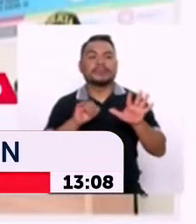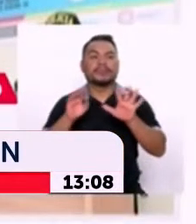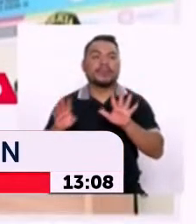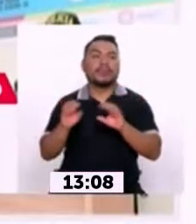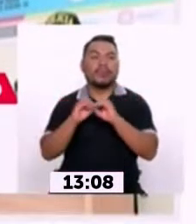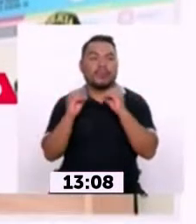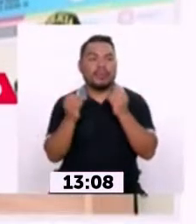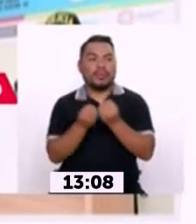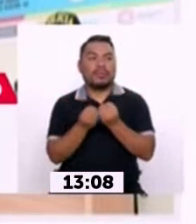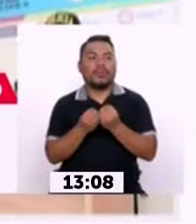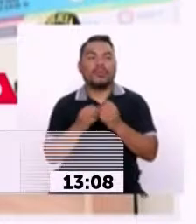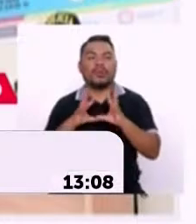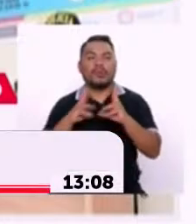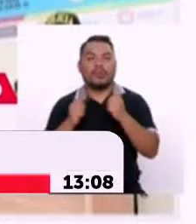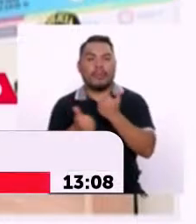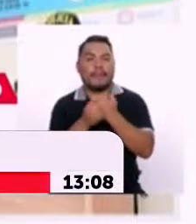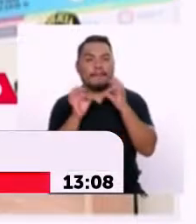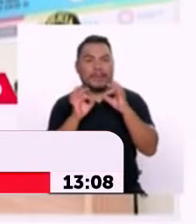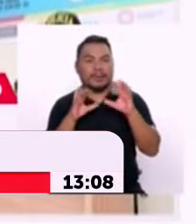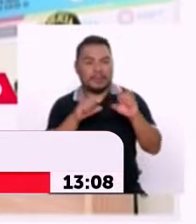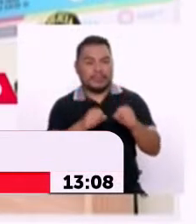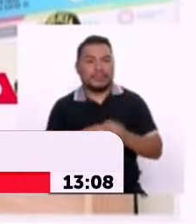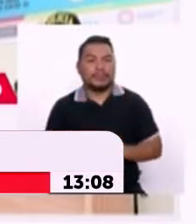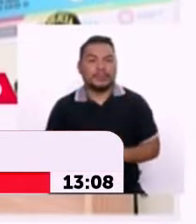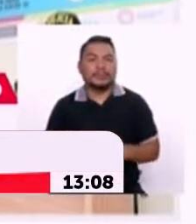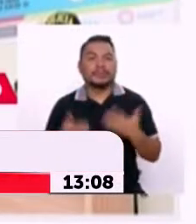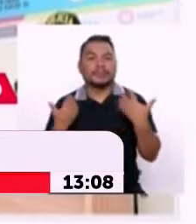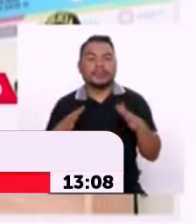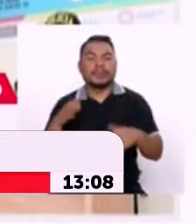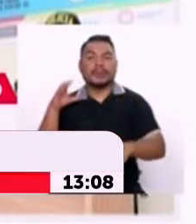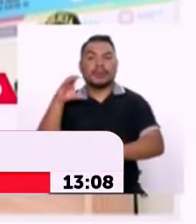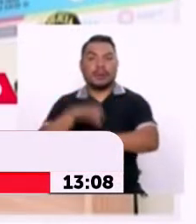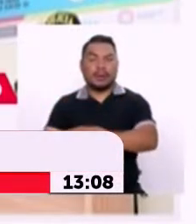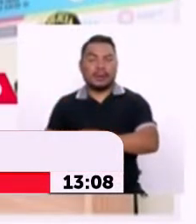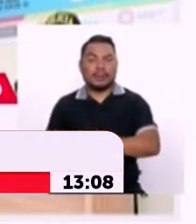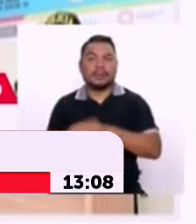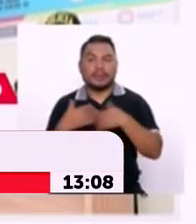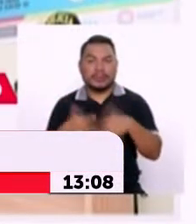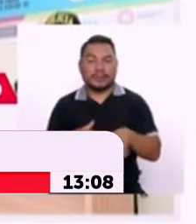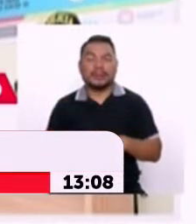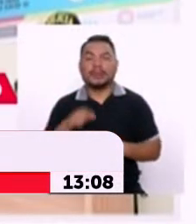69 organizaciones criminales y ha detenido